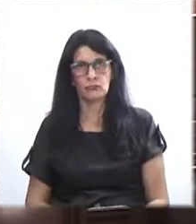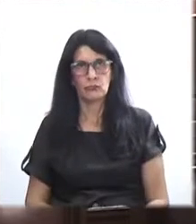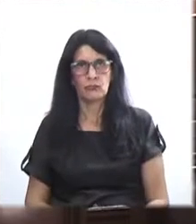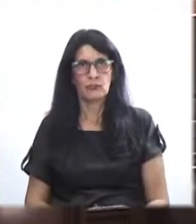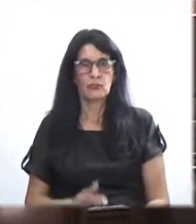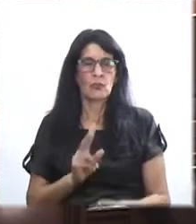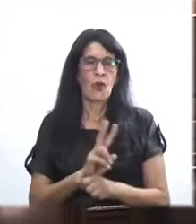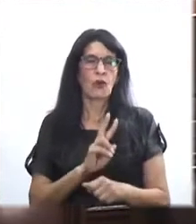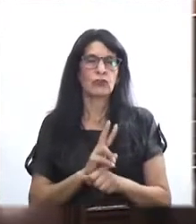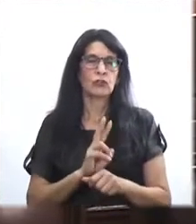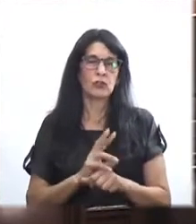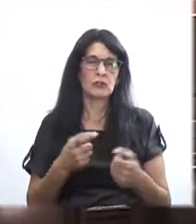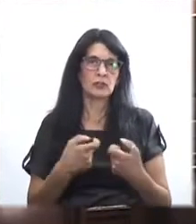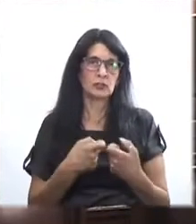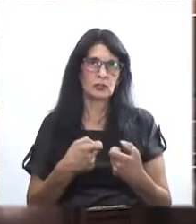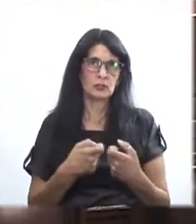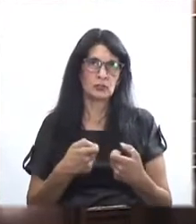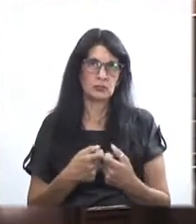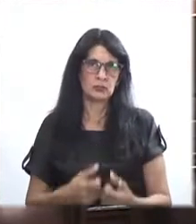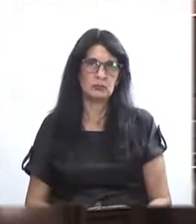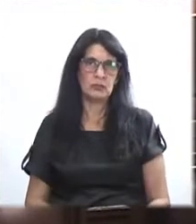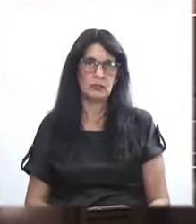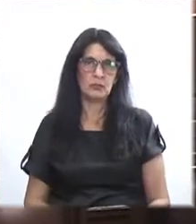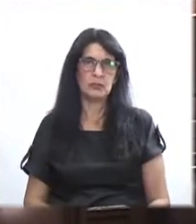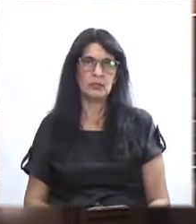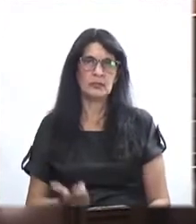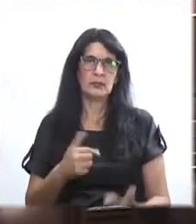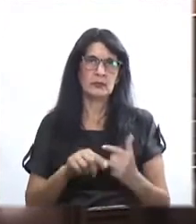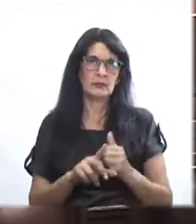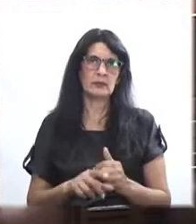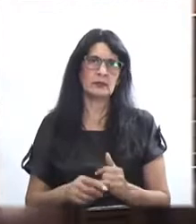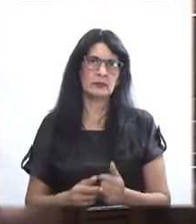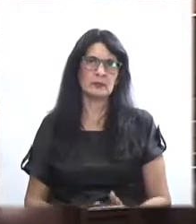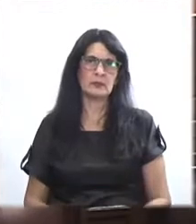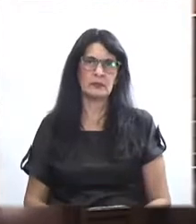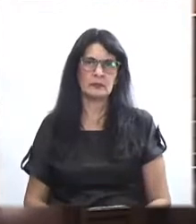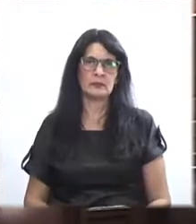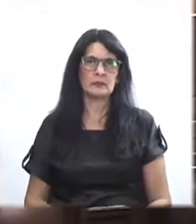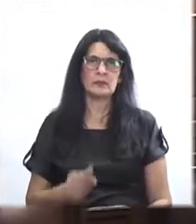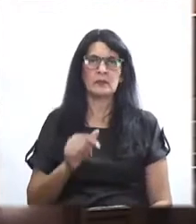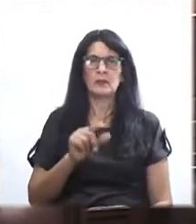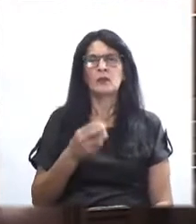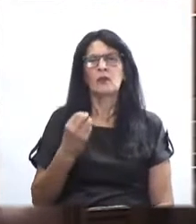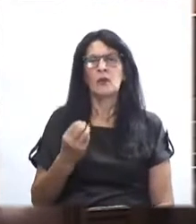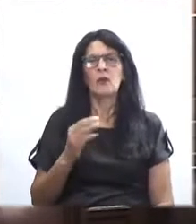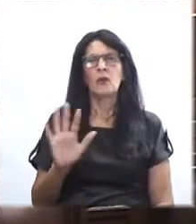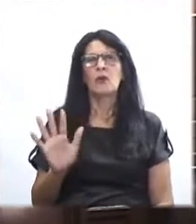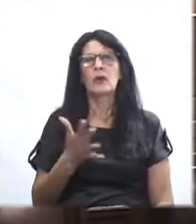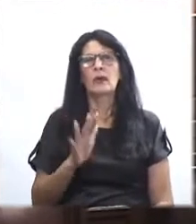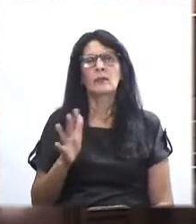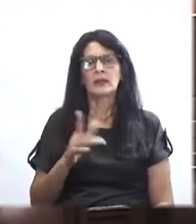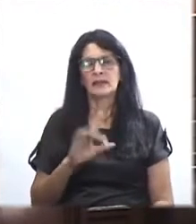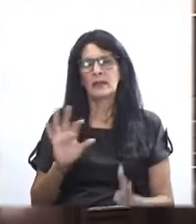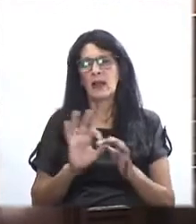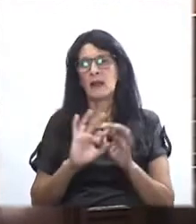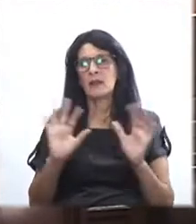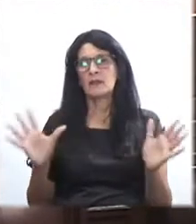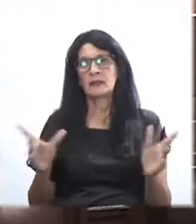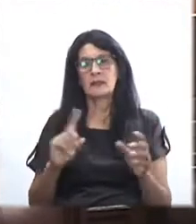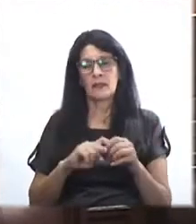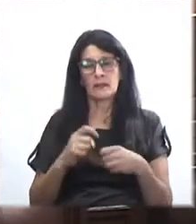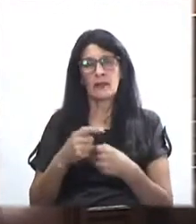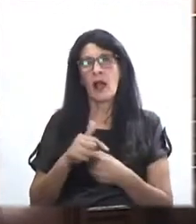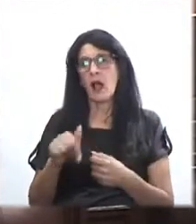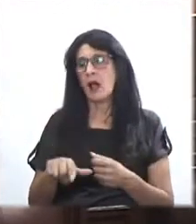control de socios, es decir, tiene una serie de requisitos. Entonces, lo que parece hoy un ataque a la libertad sindical, que acá no se habla de